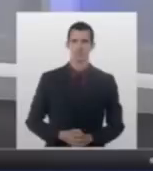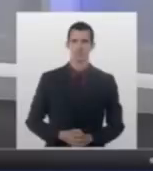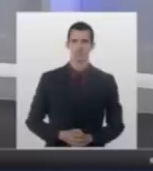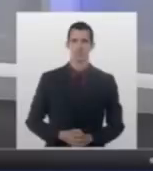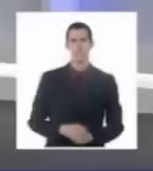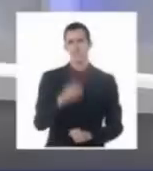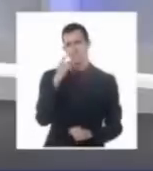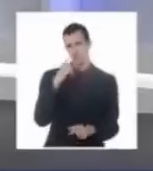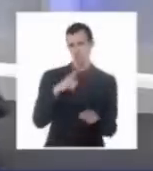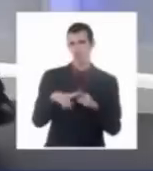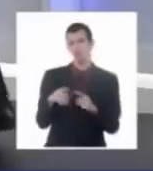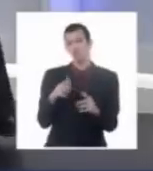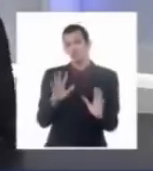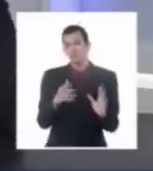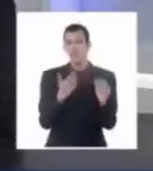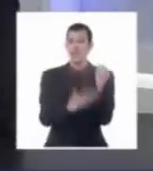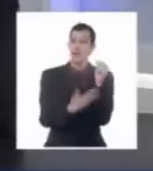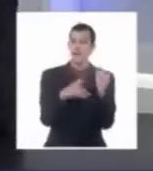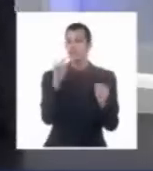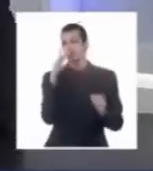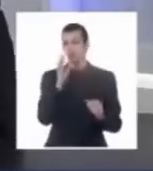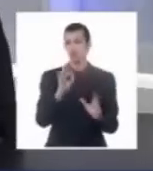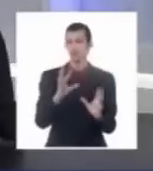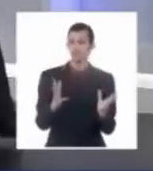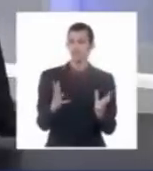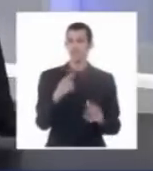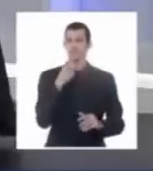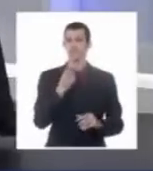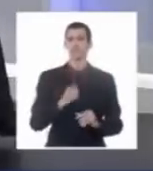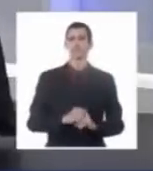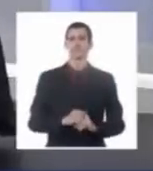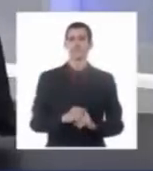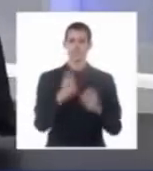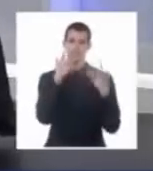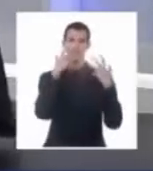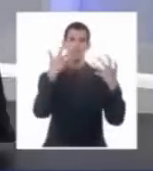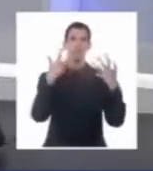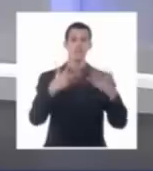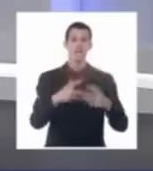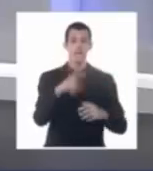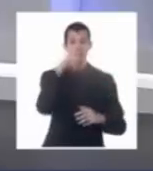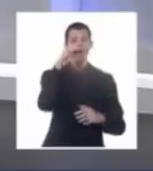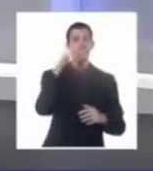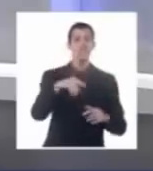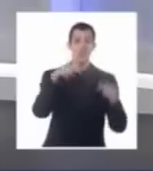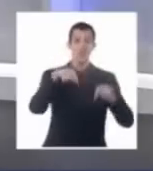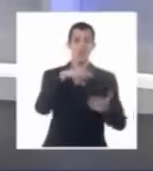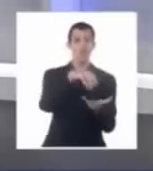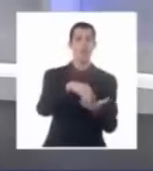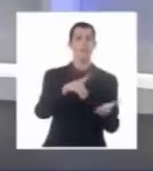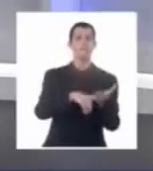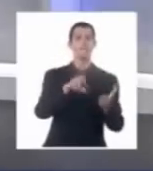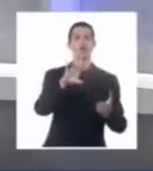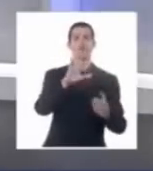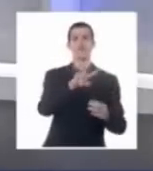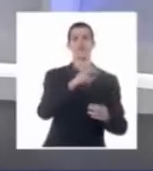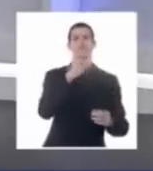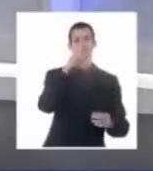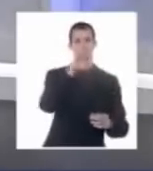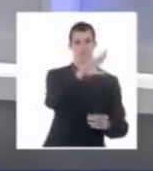dice aviso importante ojo acaban de secuestrar un niño de aquí de Porvenir lo tienen en matanzas piden a los padres recompensa